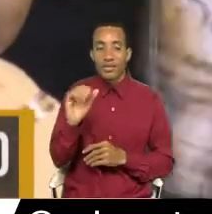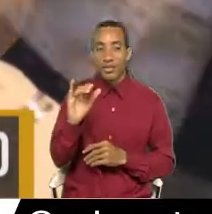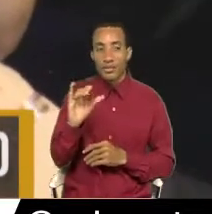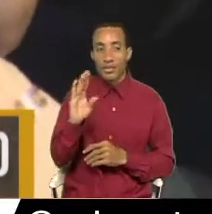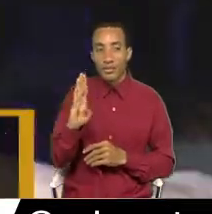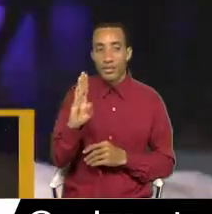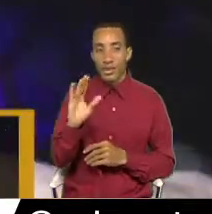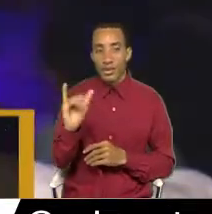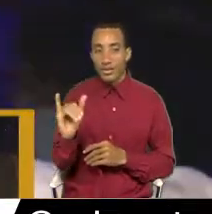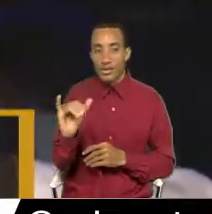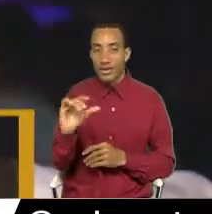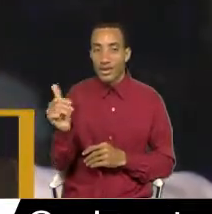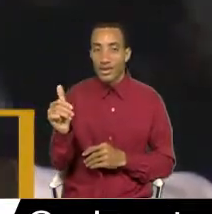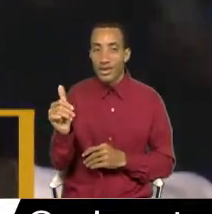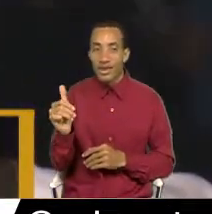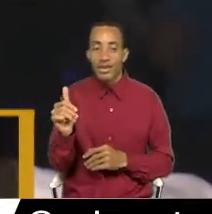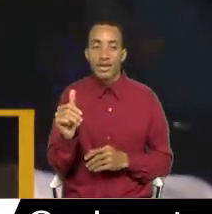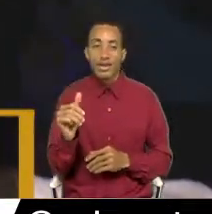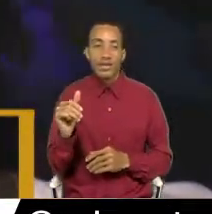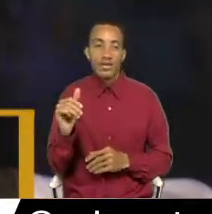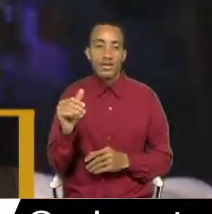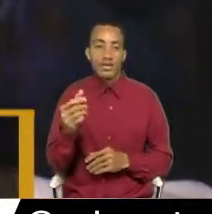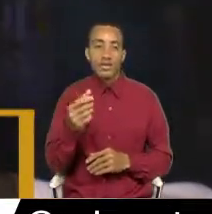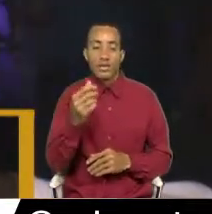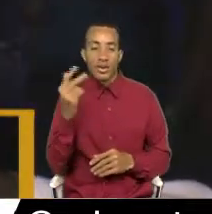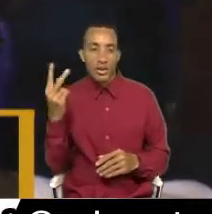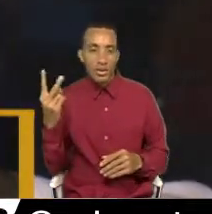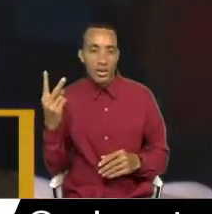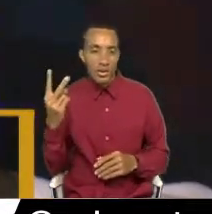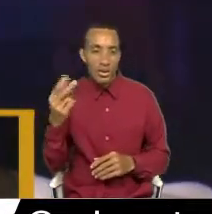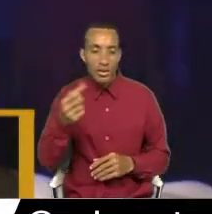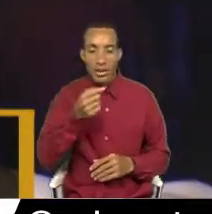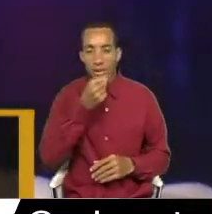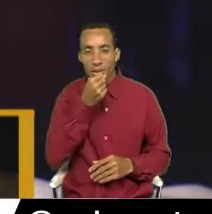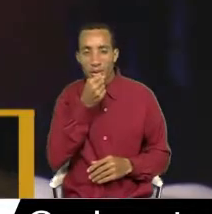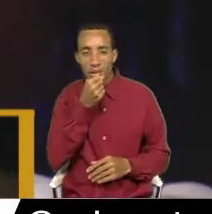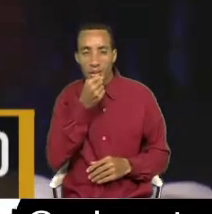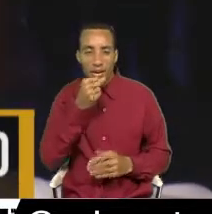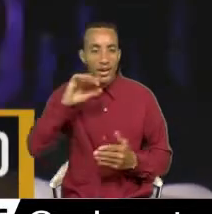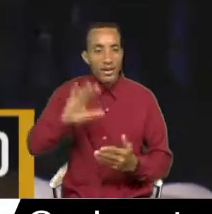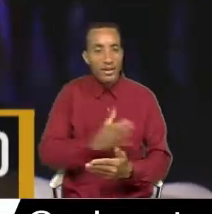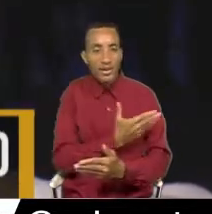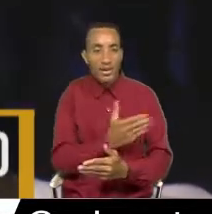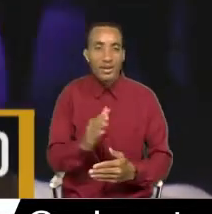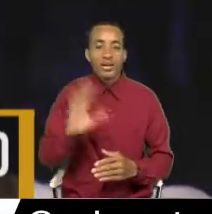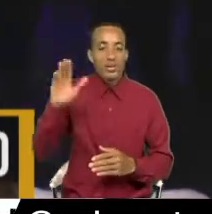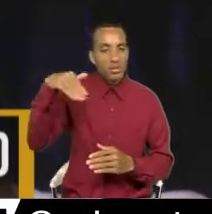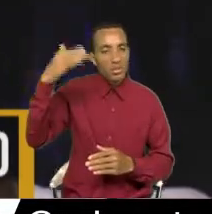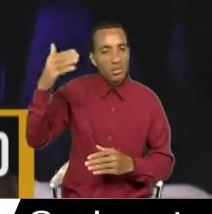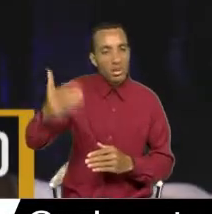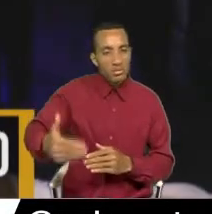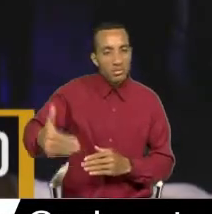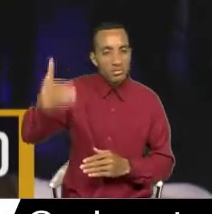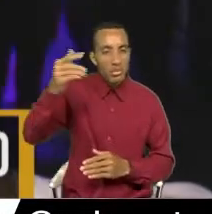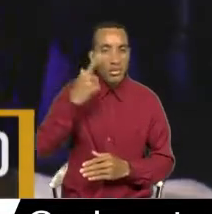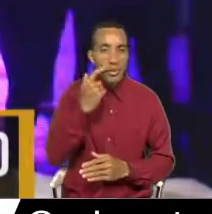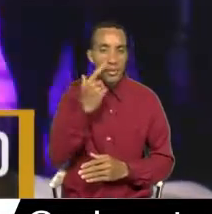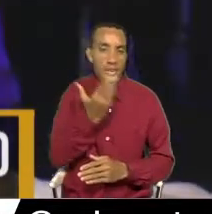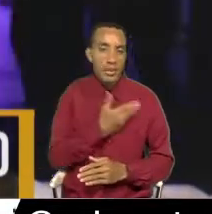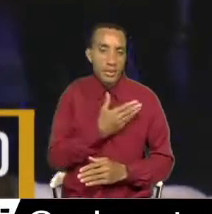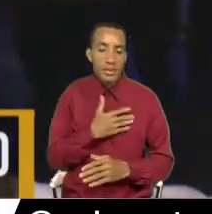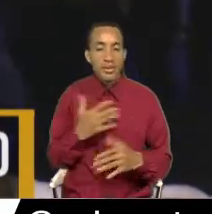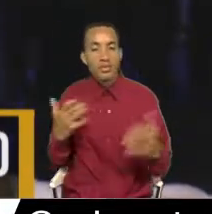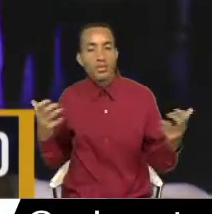Kids. Y pues en las horas de la noche es el concierto para los más grandes, para los papás. Hemos tenido un grupo vallenato,